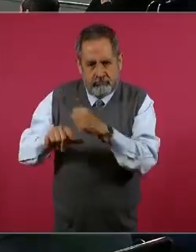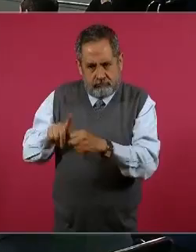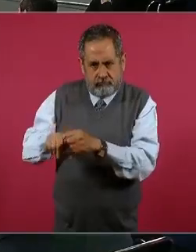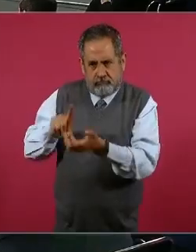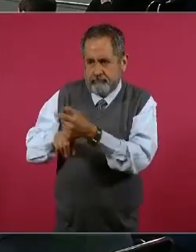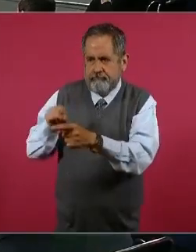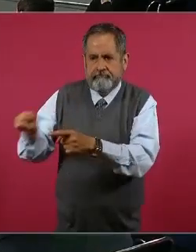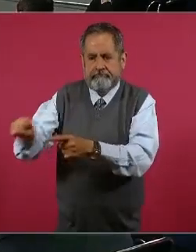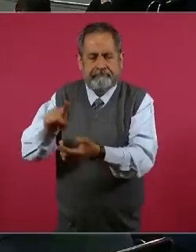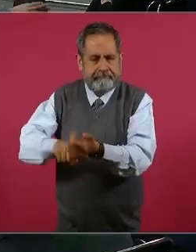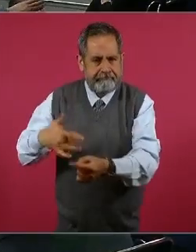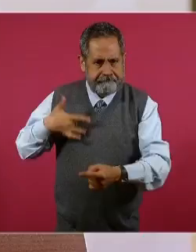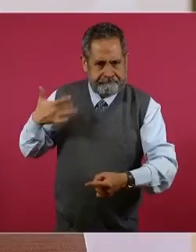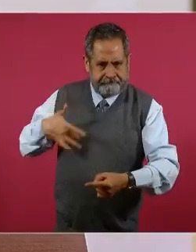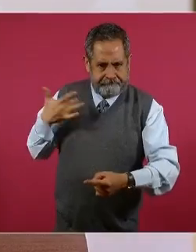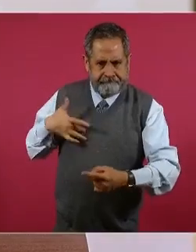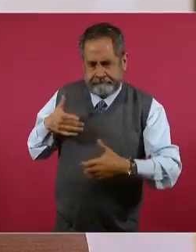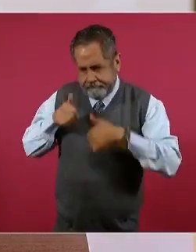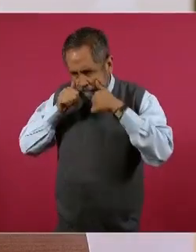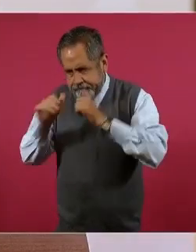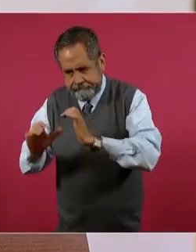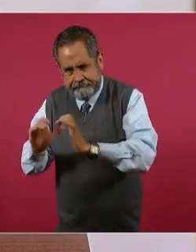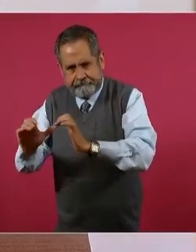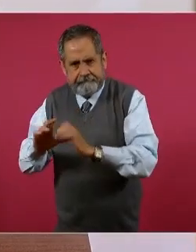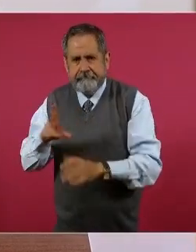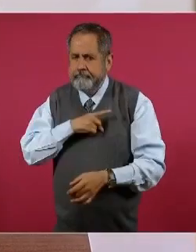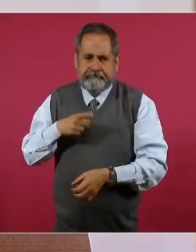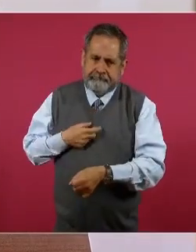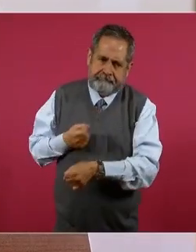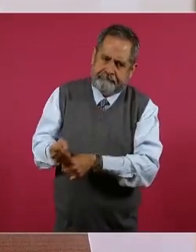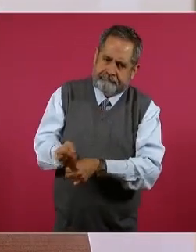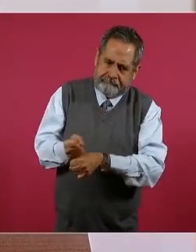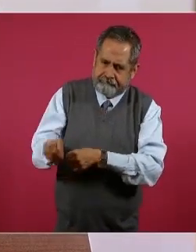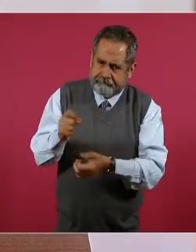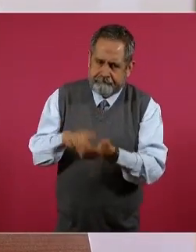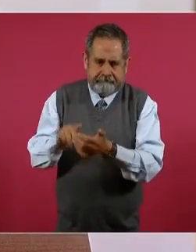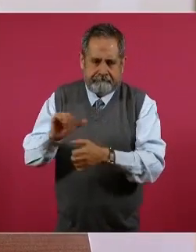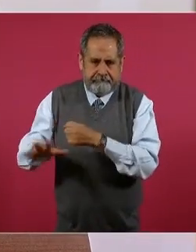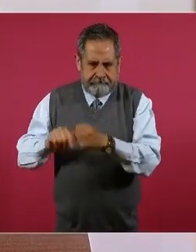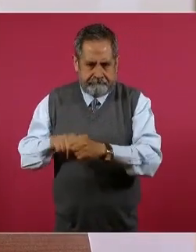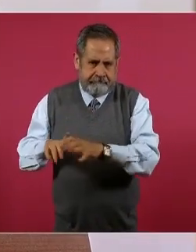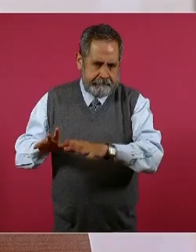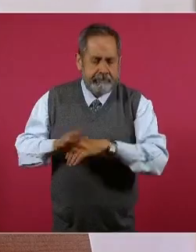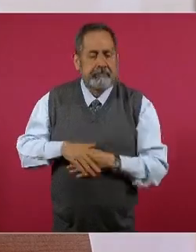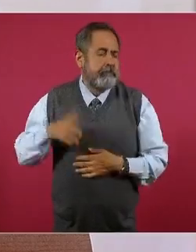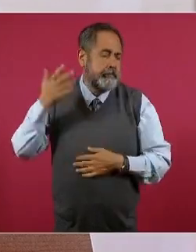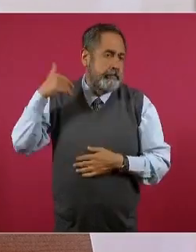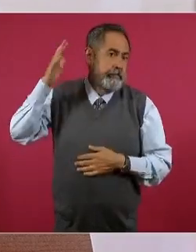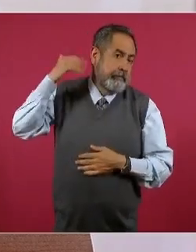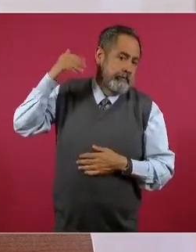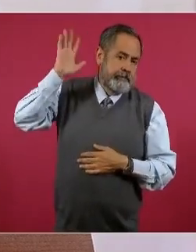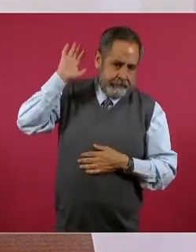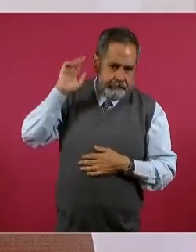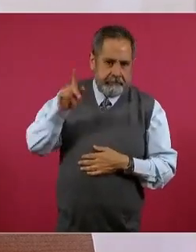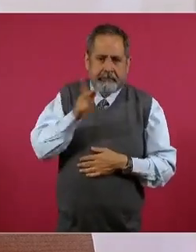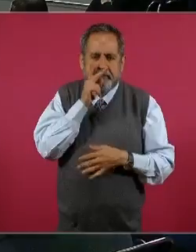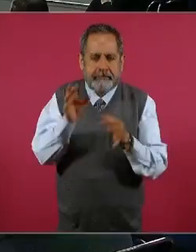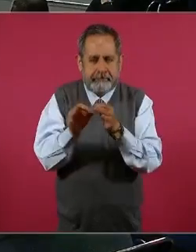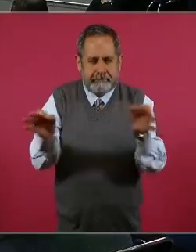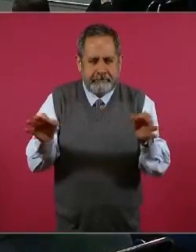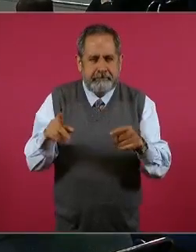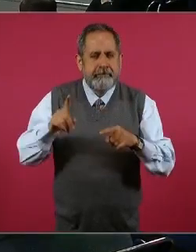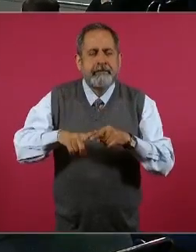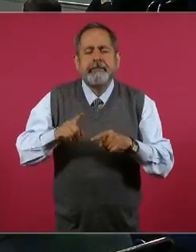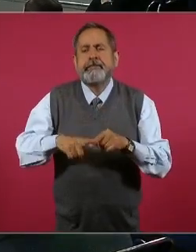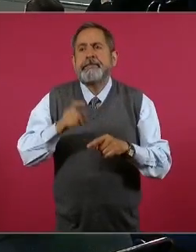tienen sentimientos y que no hay que maltratarlos. Pero su frase, palabras más,